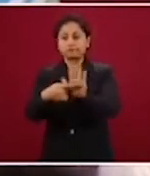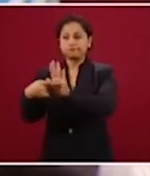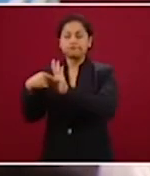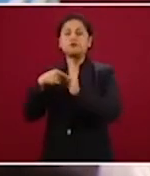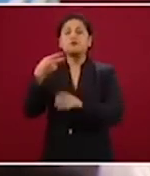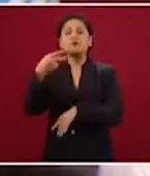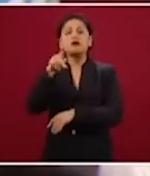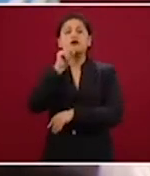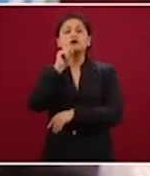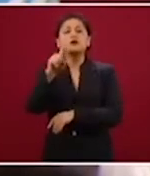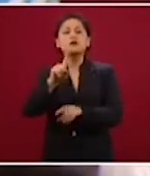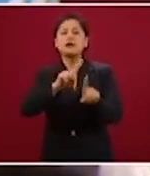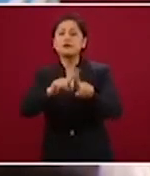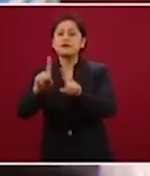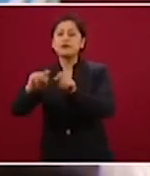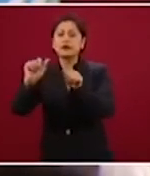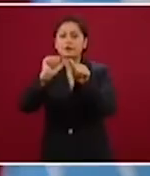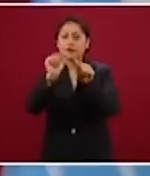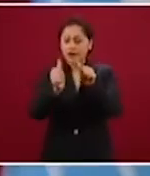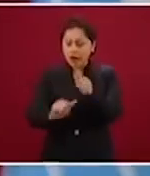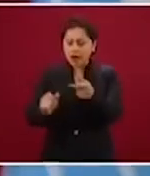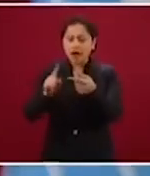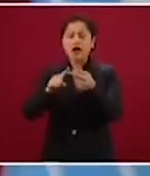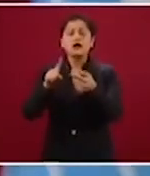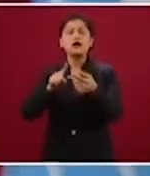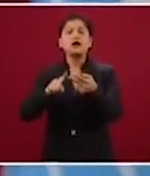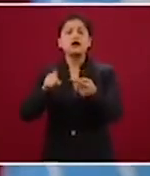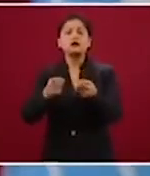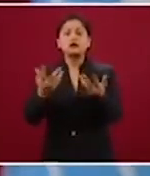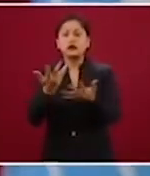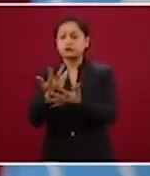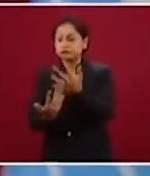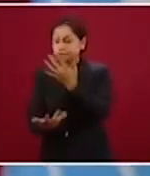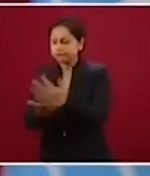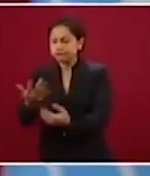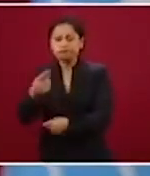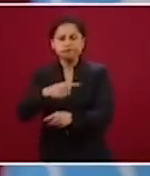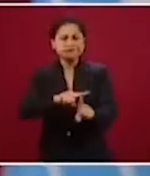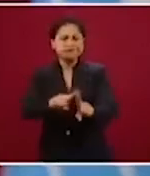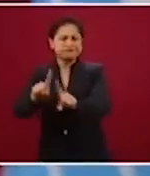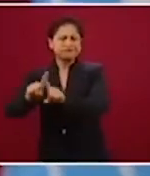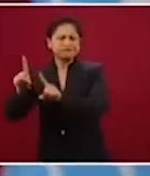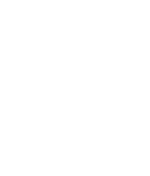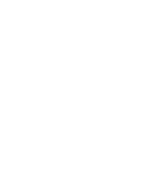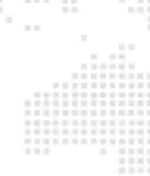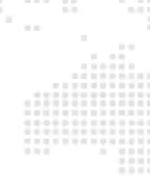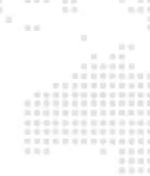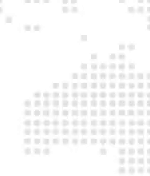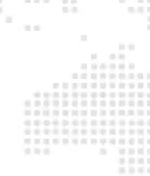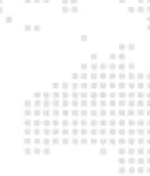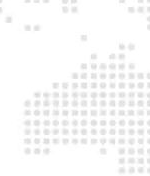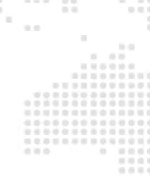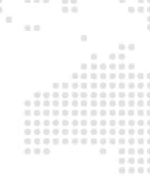prácticas que constituyen la riqueza cultural del país en toda su diversidad.